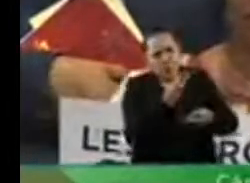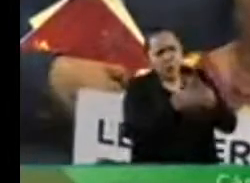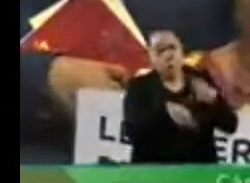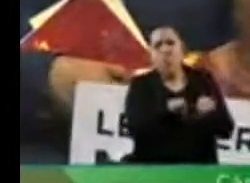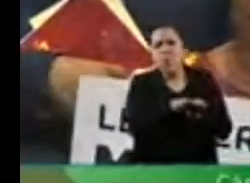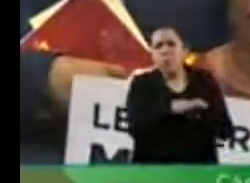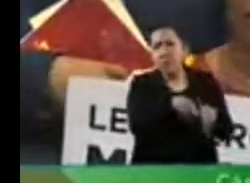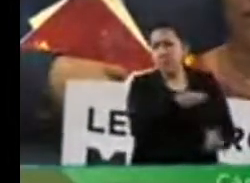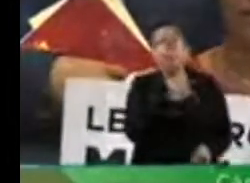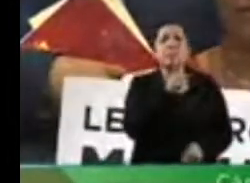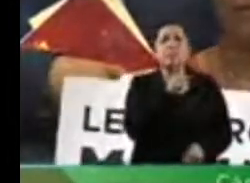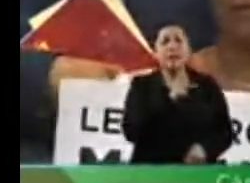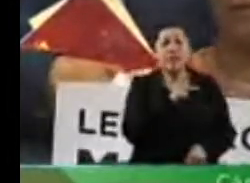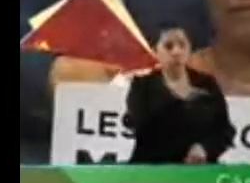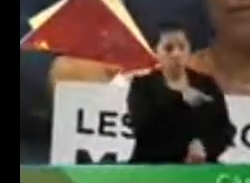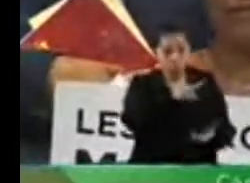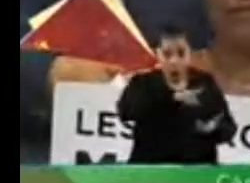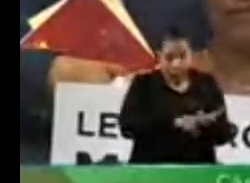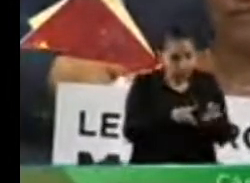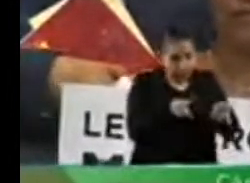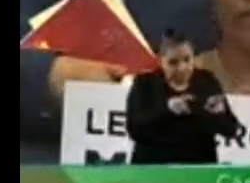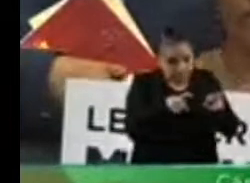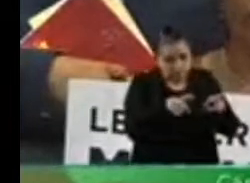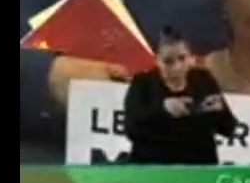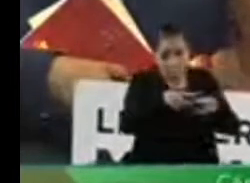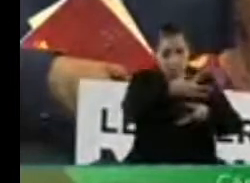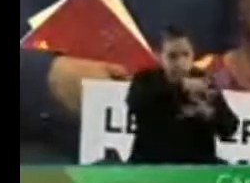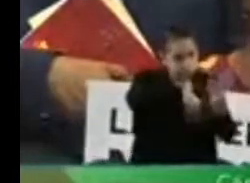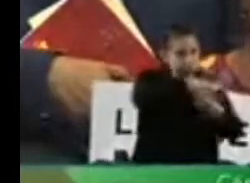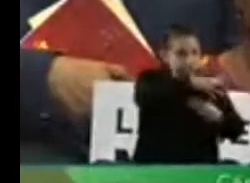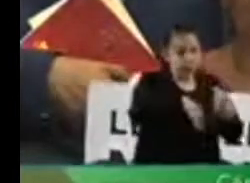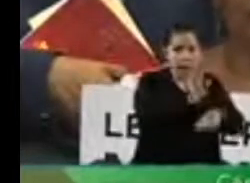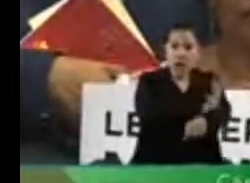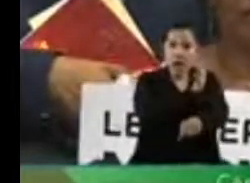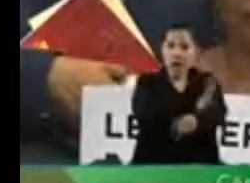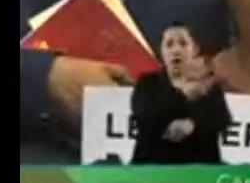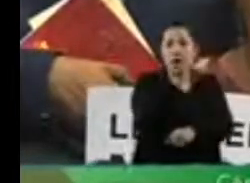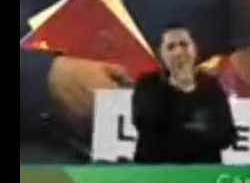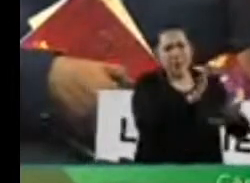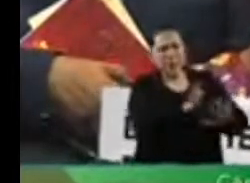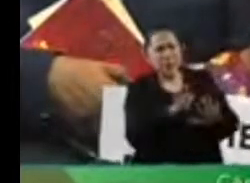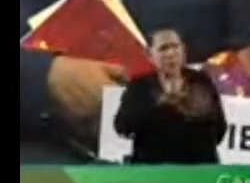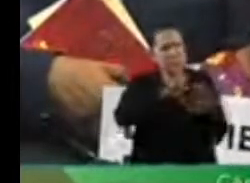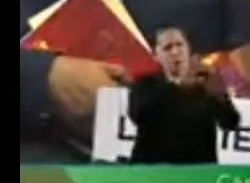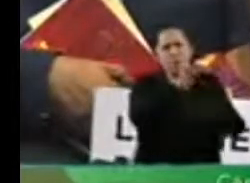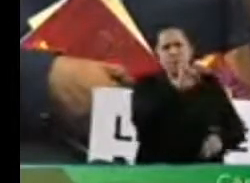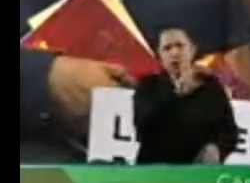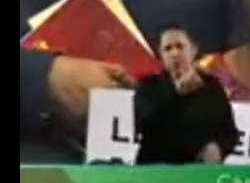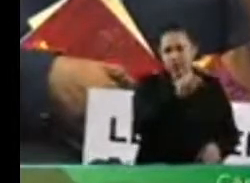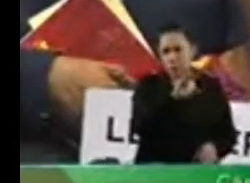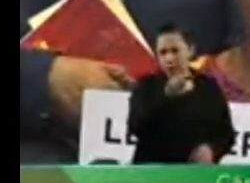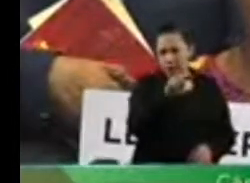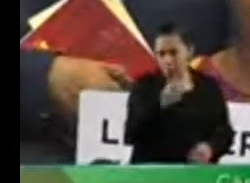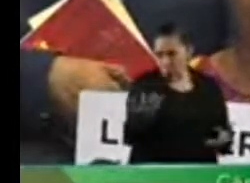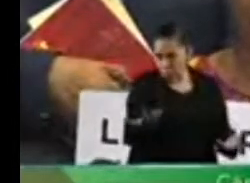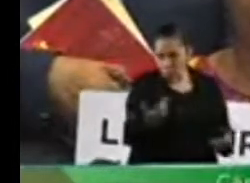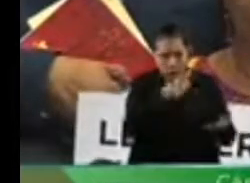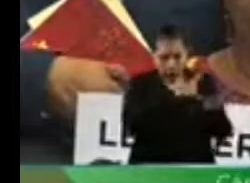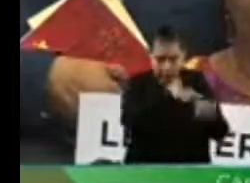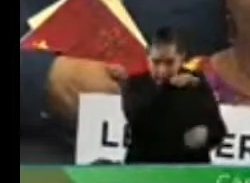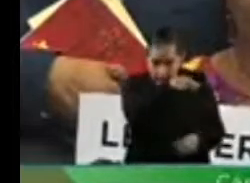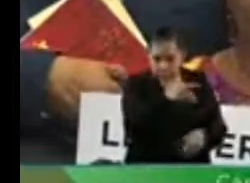del dióxido de carbono. Es un hecho que solo invirtieron 880 mil millones de pesos, que ya recuperaron